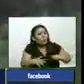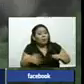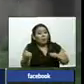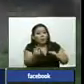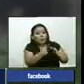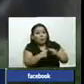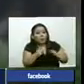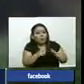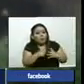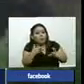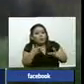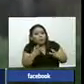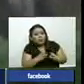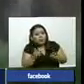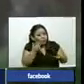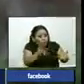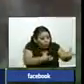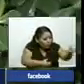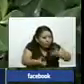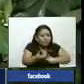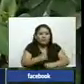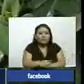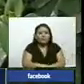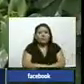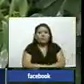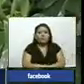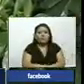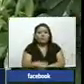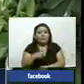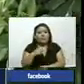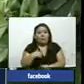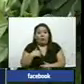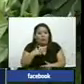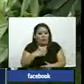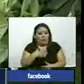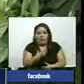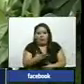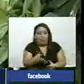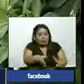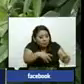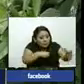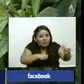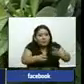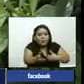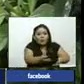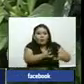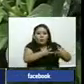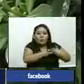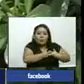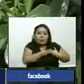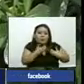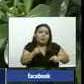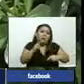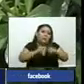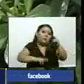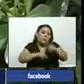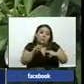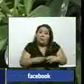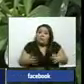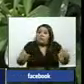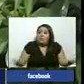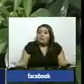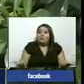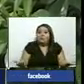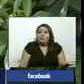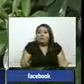afectados tratan de recobrar sus pertenencias. Rescatar en que sea algo, ¿verdad? Porque eso es lo que nos queda. Ya cosa de construcción de nada, pues ahí sí